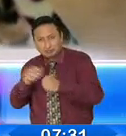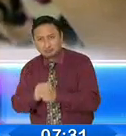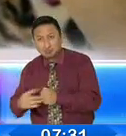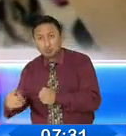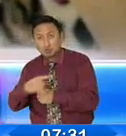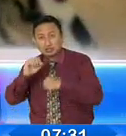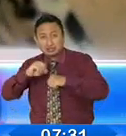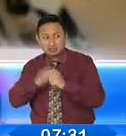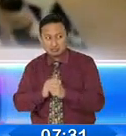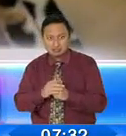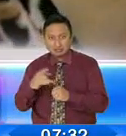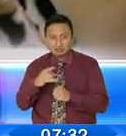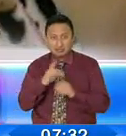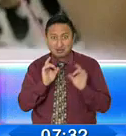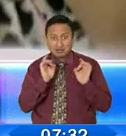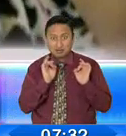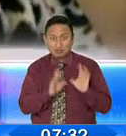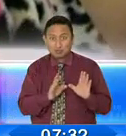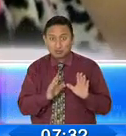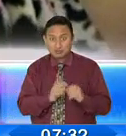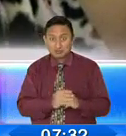don muy especial.